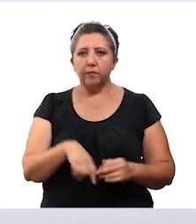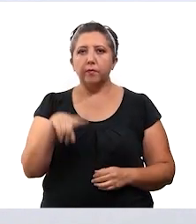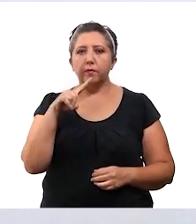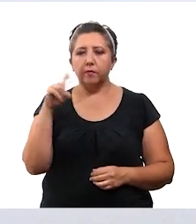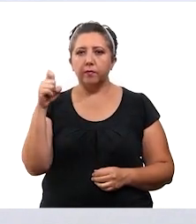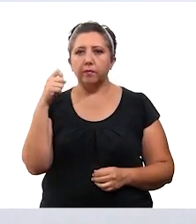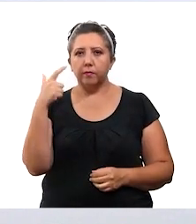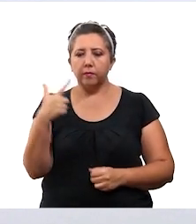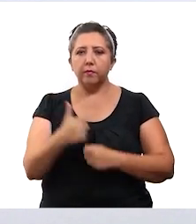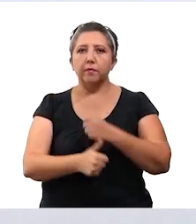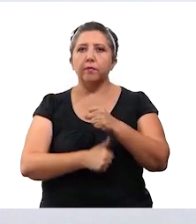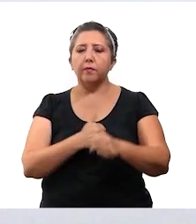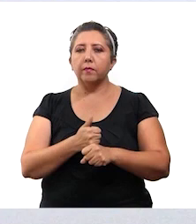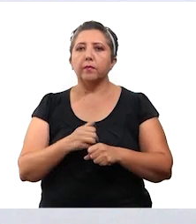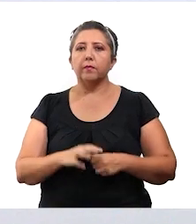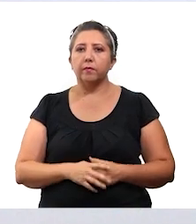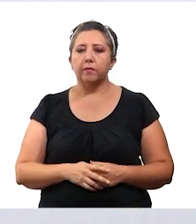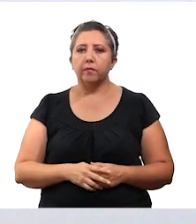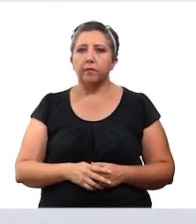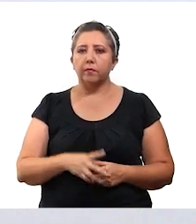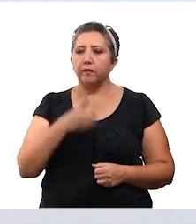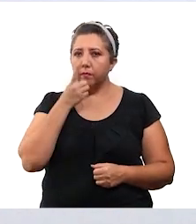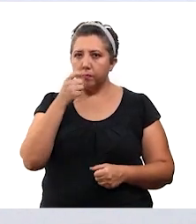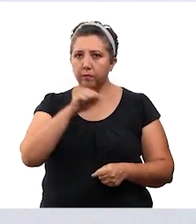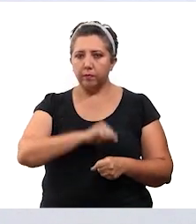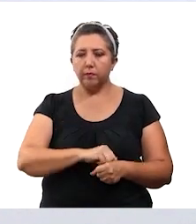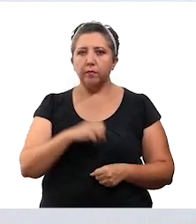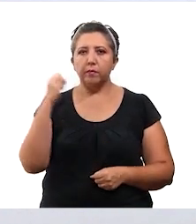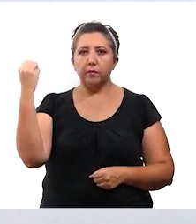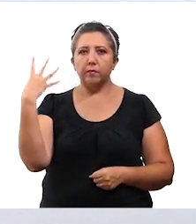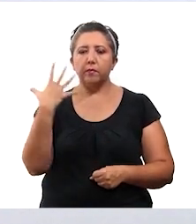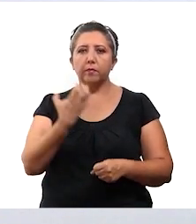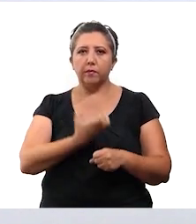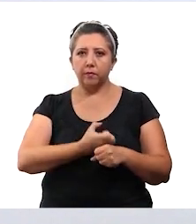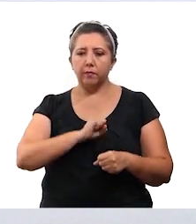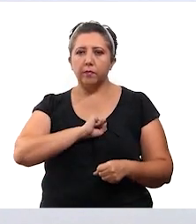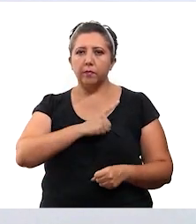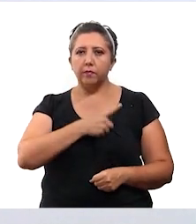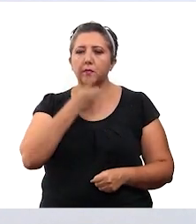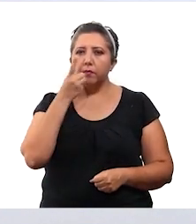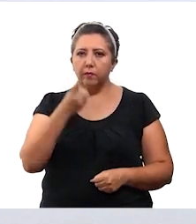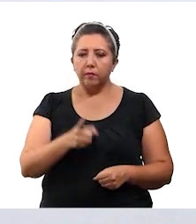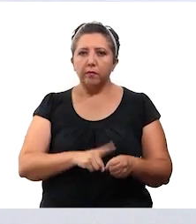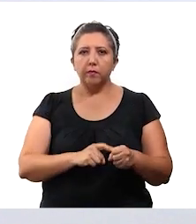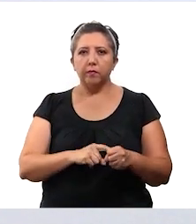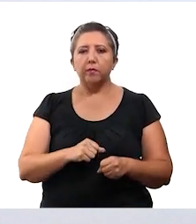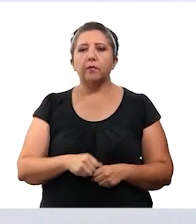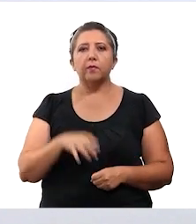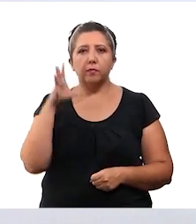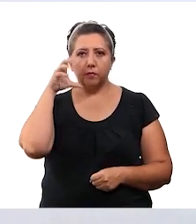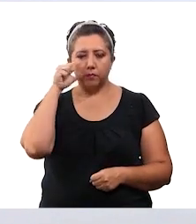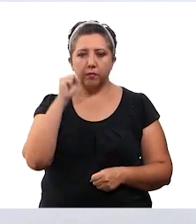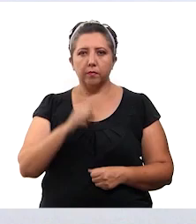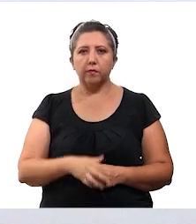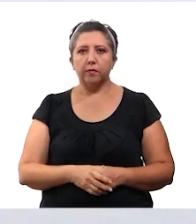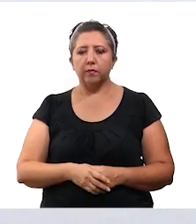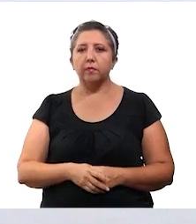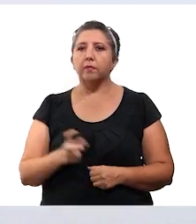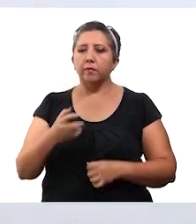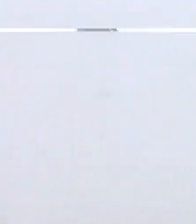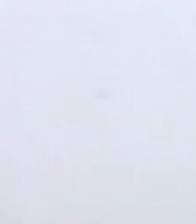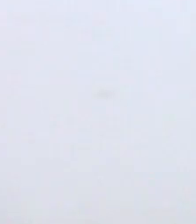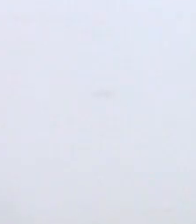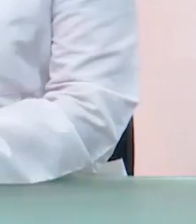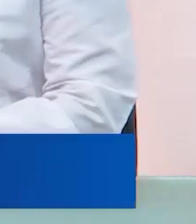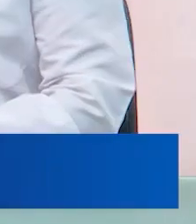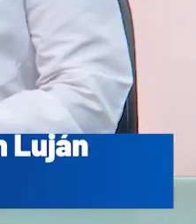es de un mes a 107 años. Los indicadores semanales de nuestro semáforo estatal de salud marcan color naranja.